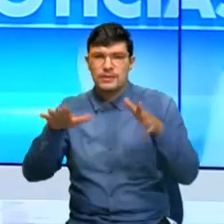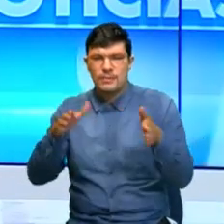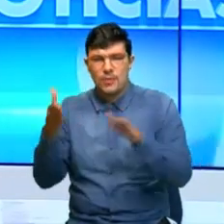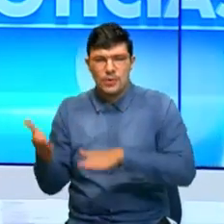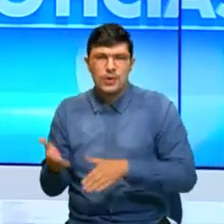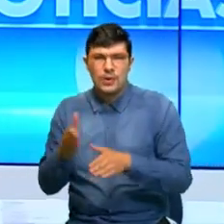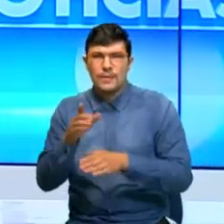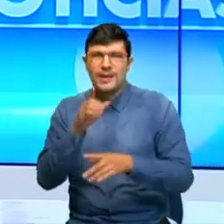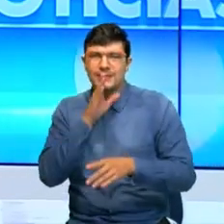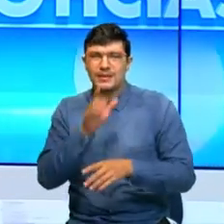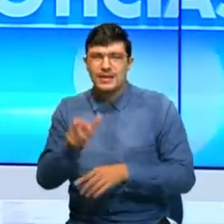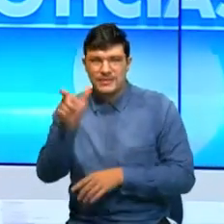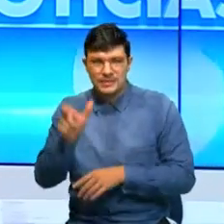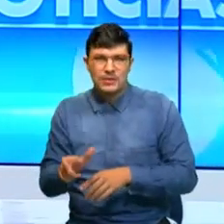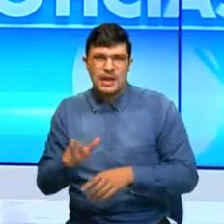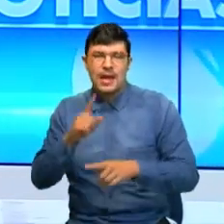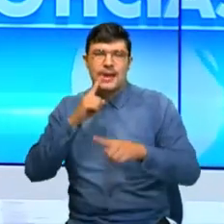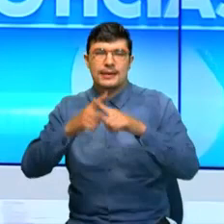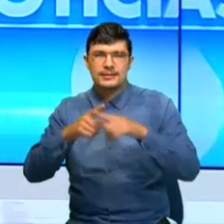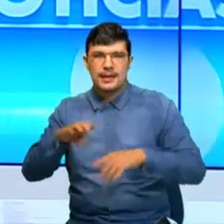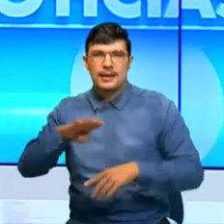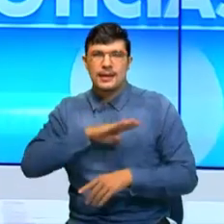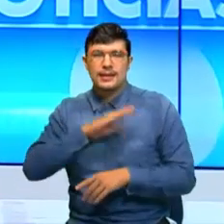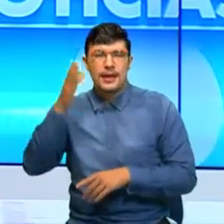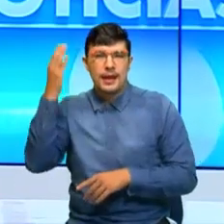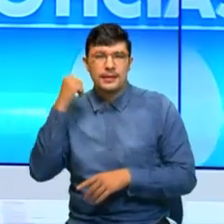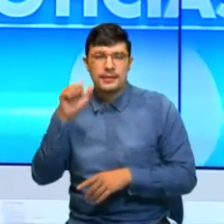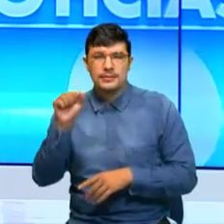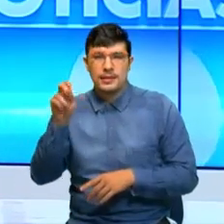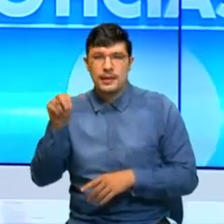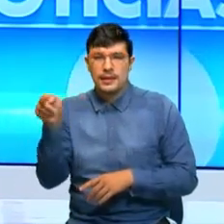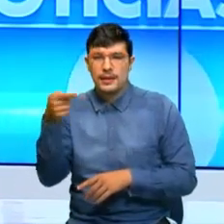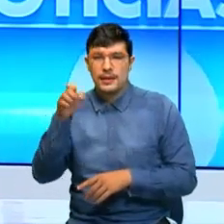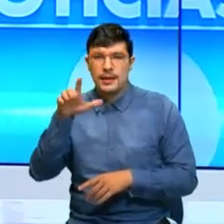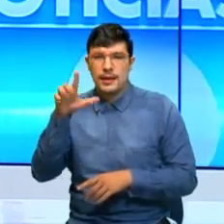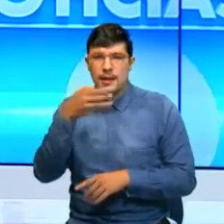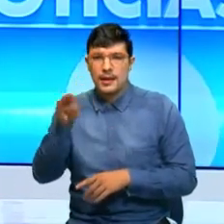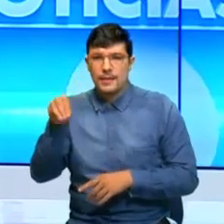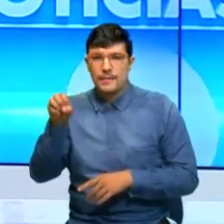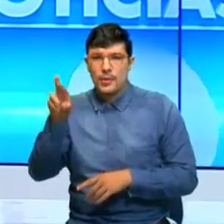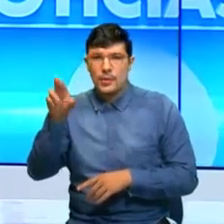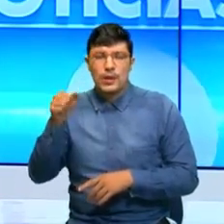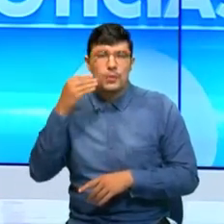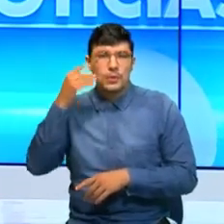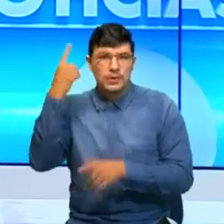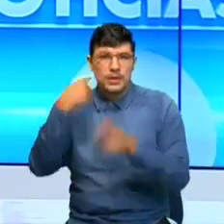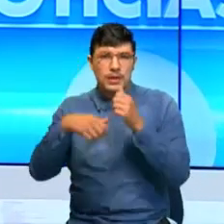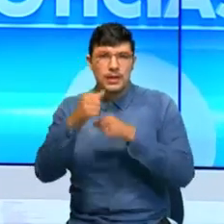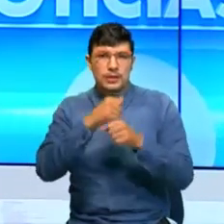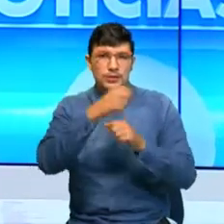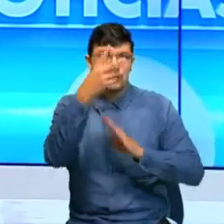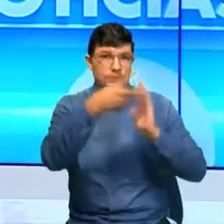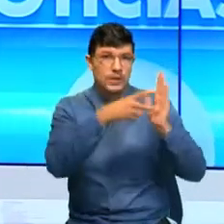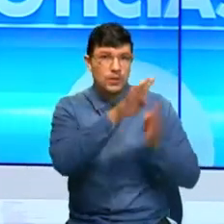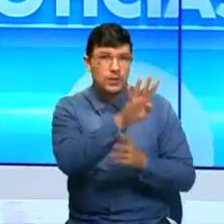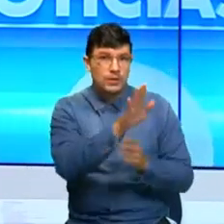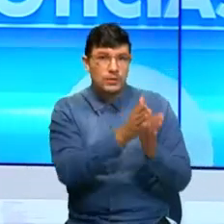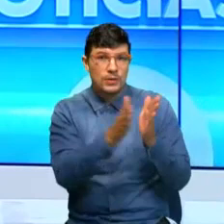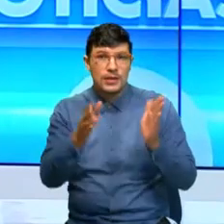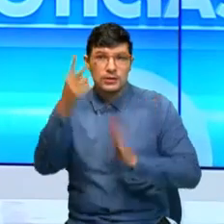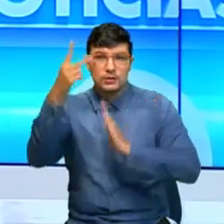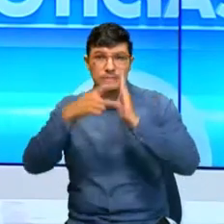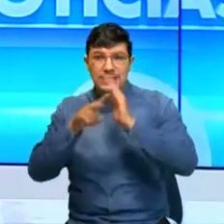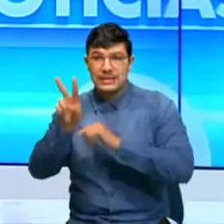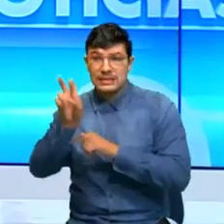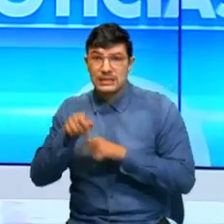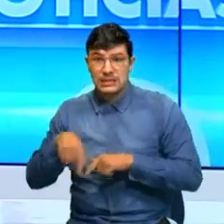Jorge Barco Mora, quien llevó las riendas de este municipio metropolitano entre el periodo de 2004 a 2007, dejando grandes obras para